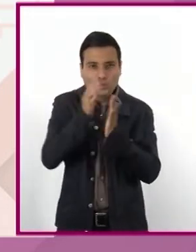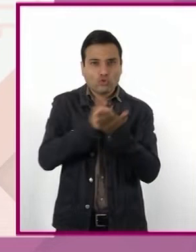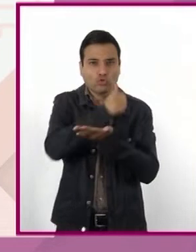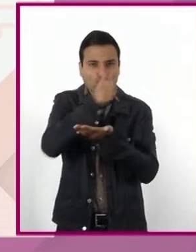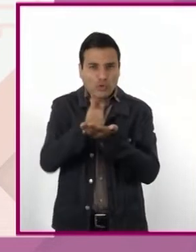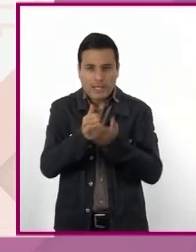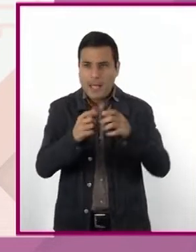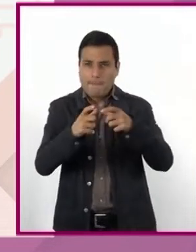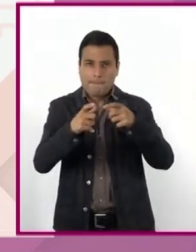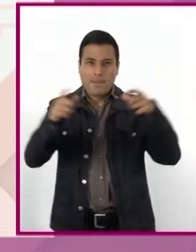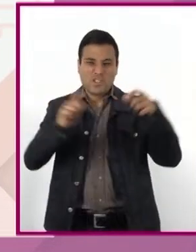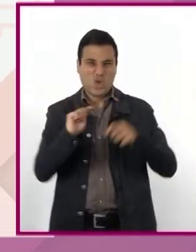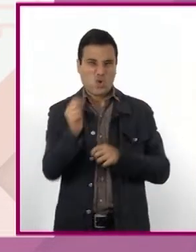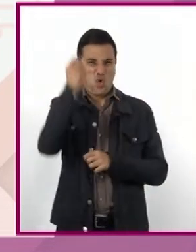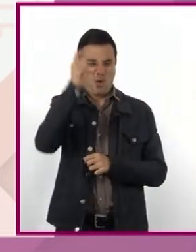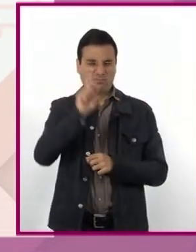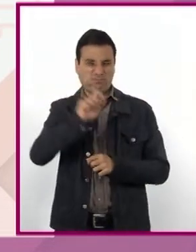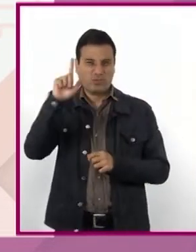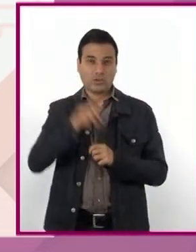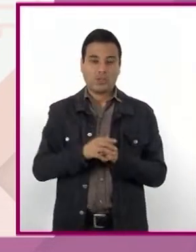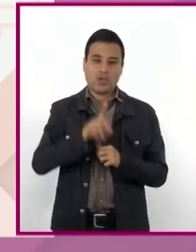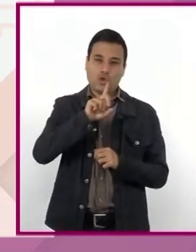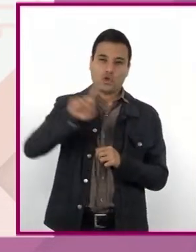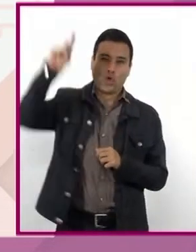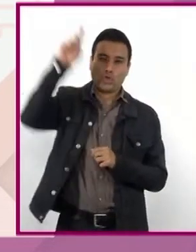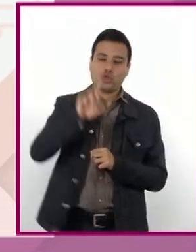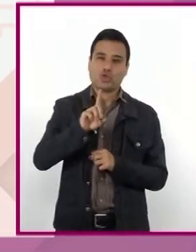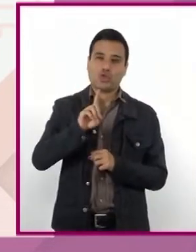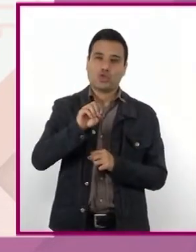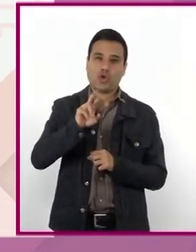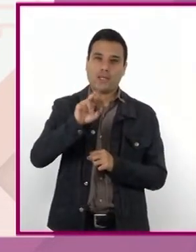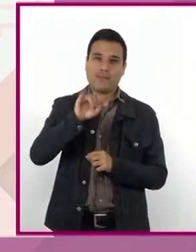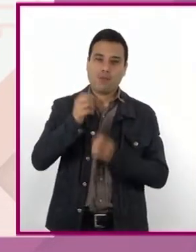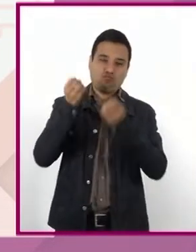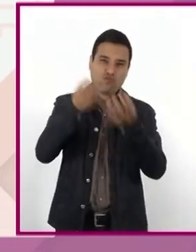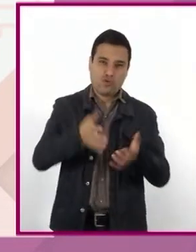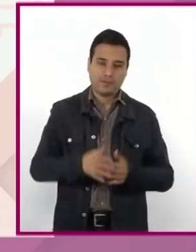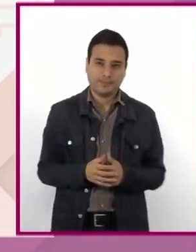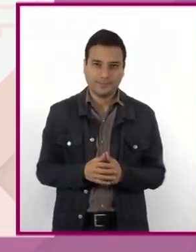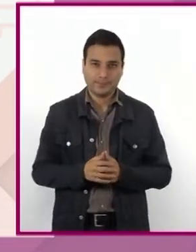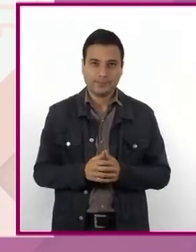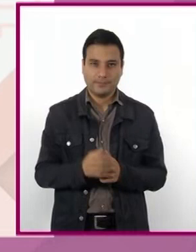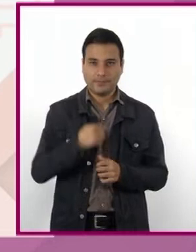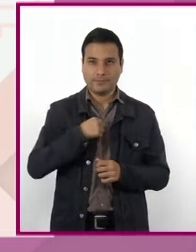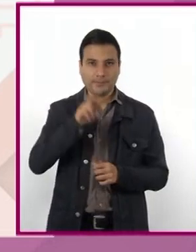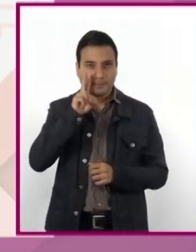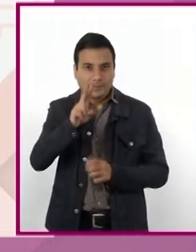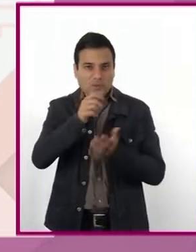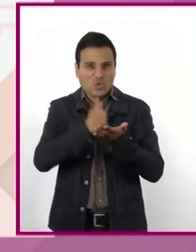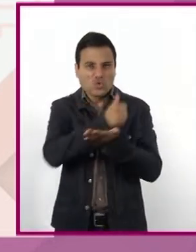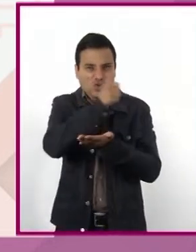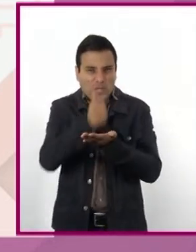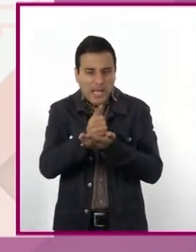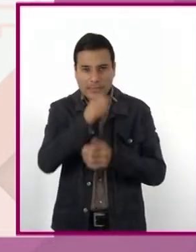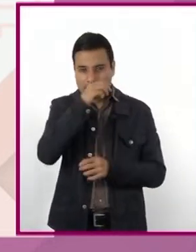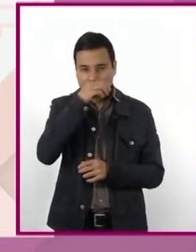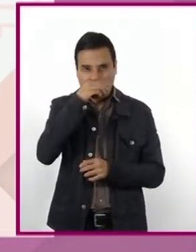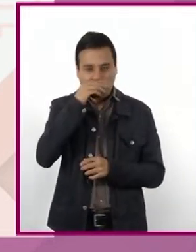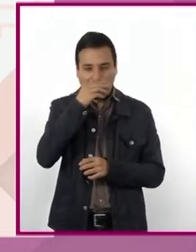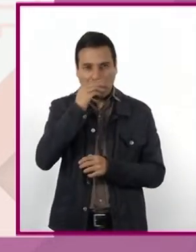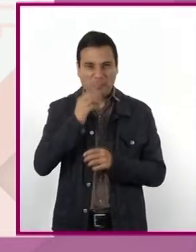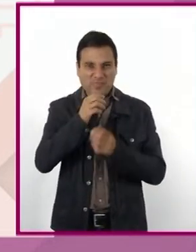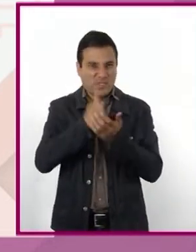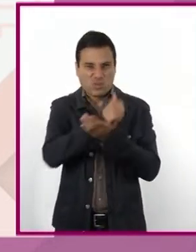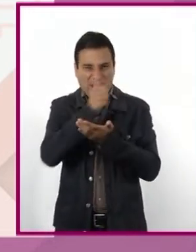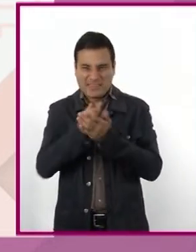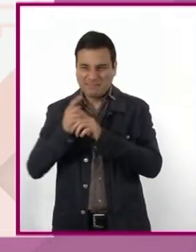sus vastas tecnologías que el dios Dorimé les había entregado. Vi imperios nacer y caer,